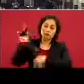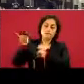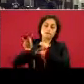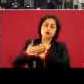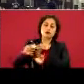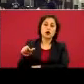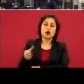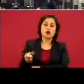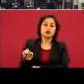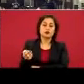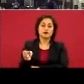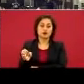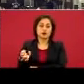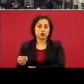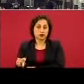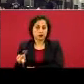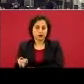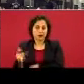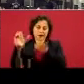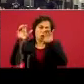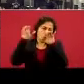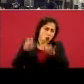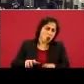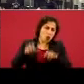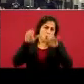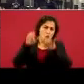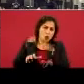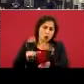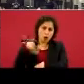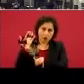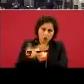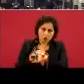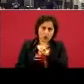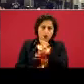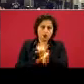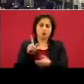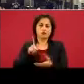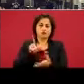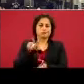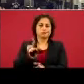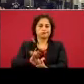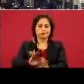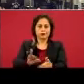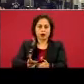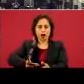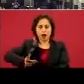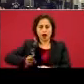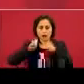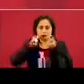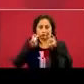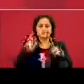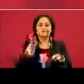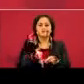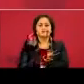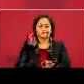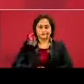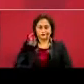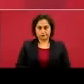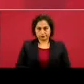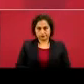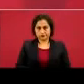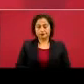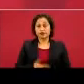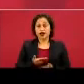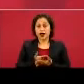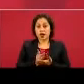octubre, noviembre, que es cuando llueve más, no tengamos ya ningún problema. Pero no solo eso, vamos a